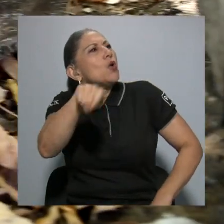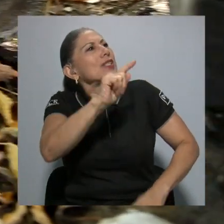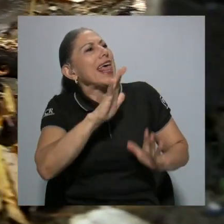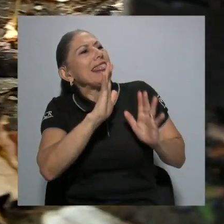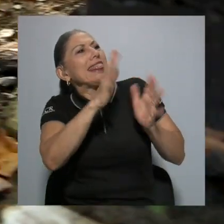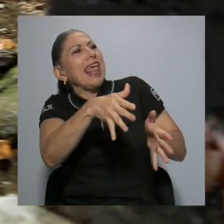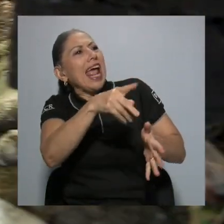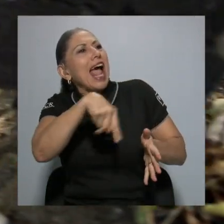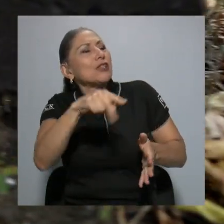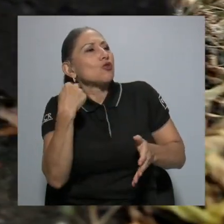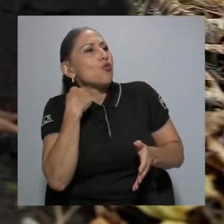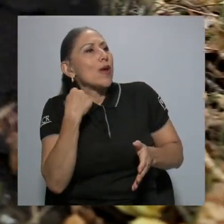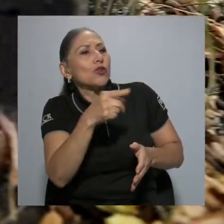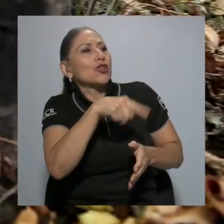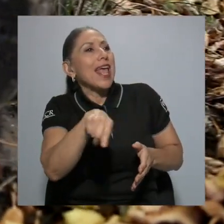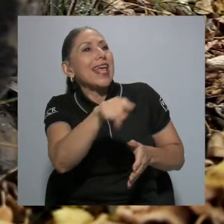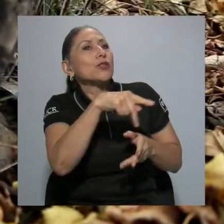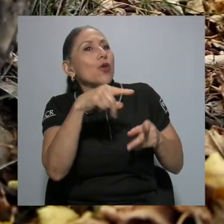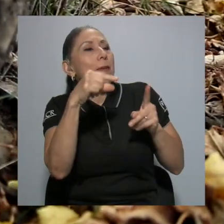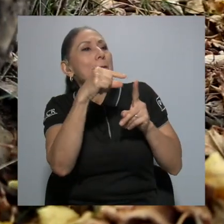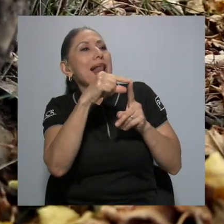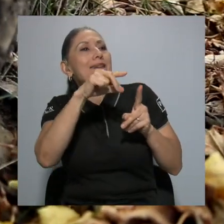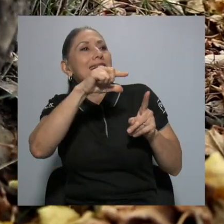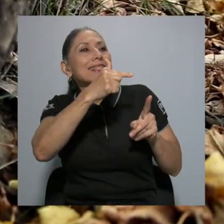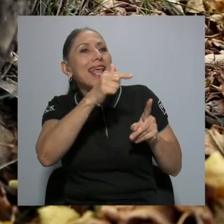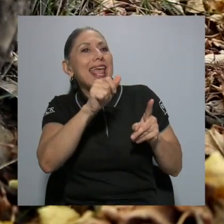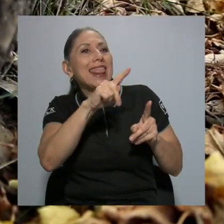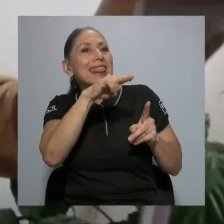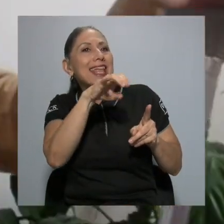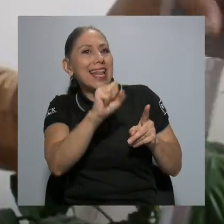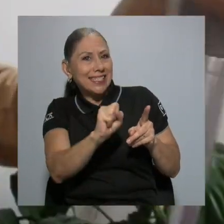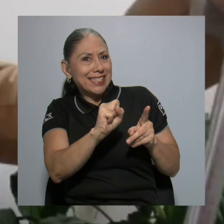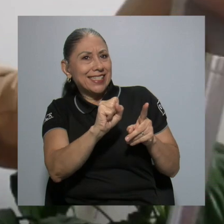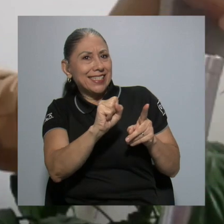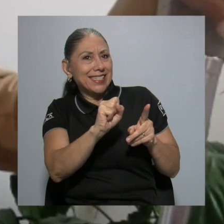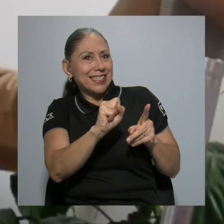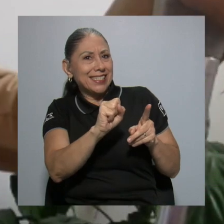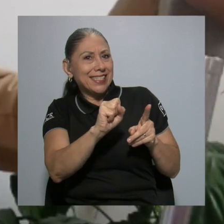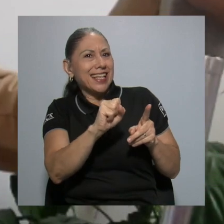son de gentiles. Nunca me voy a olvidar ese de gentiles, ¿no?